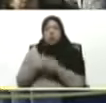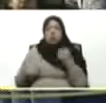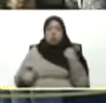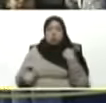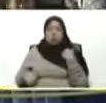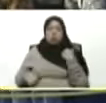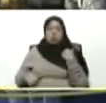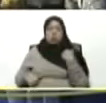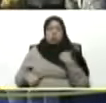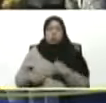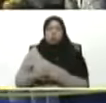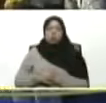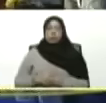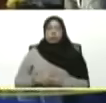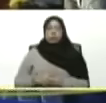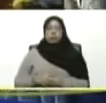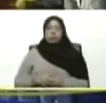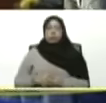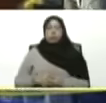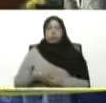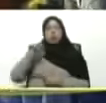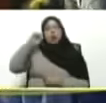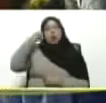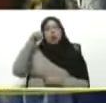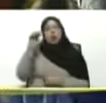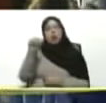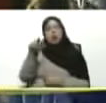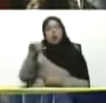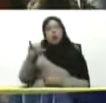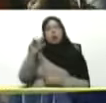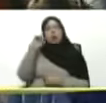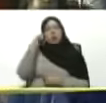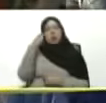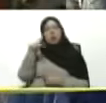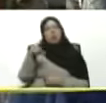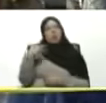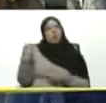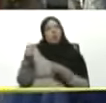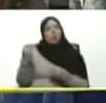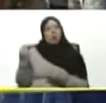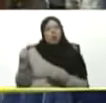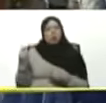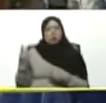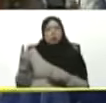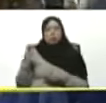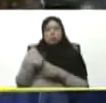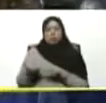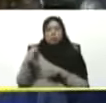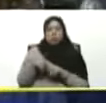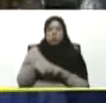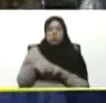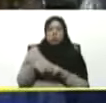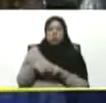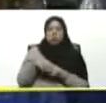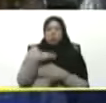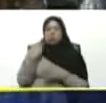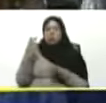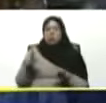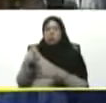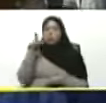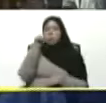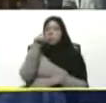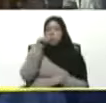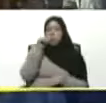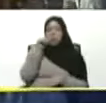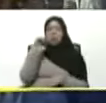Ah, Jorge, ¿tú recuerdas a Alí? ¿Qué puedes recordar, Alí, tú, siendo un niño que te acaban de matar tu padre,